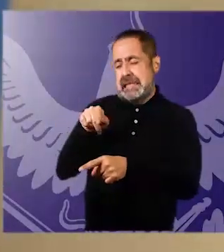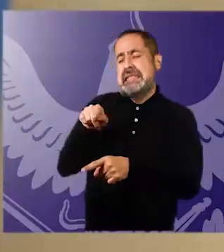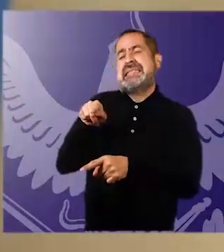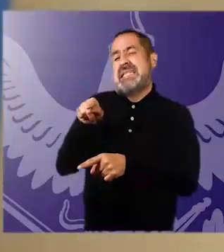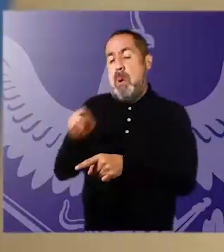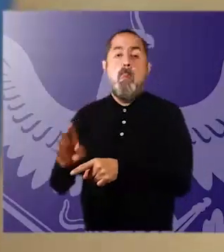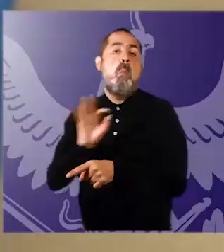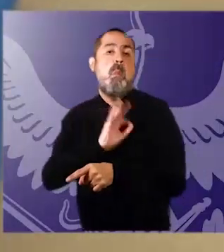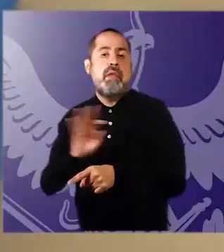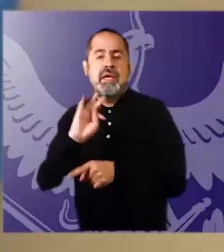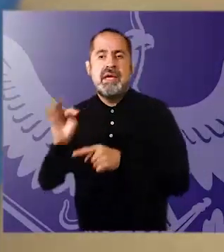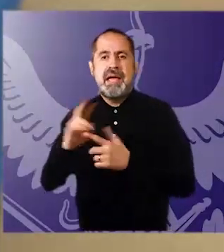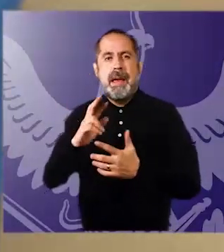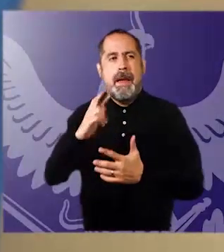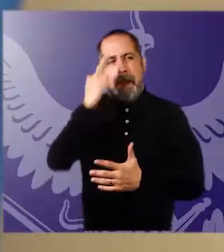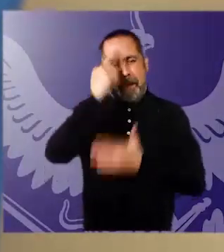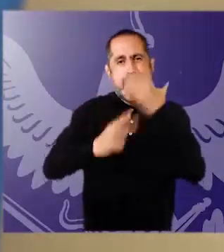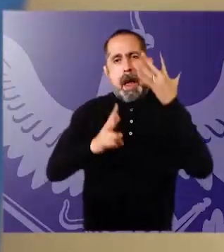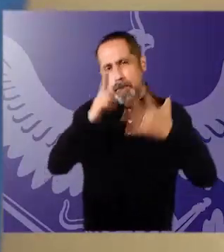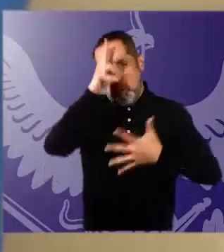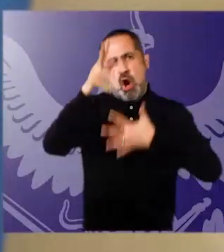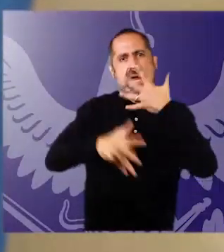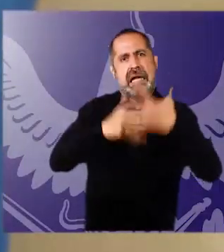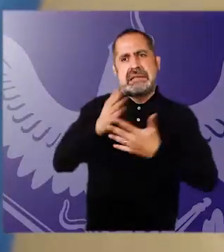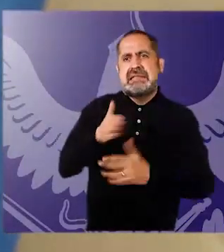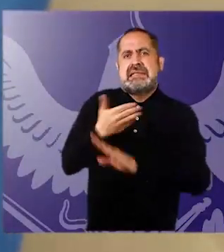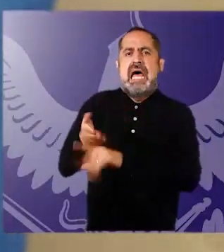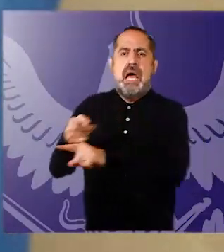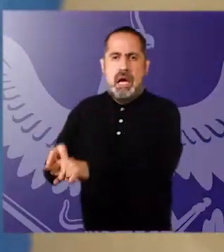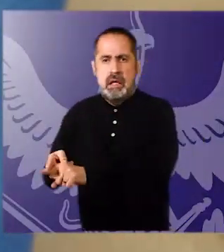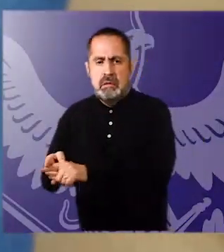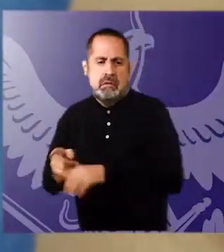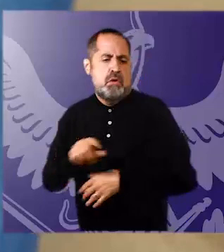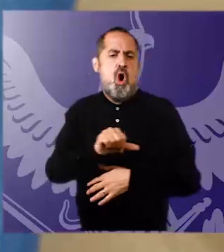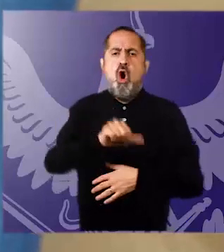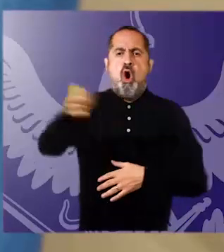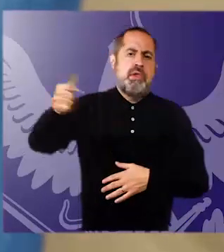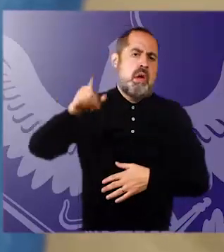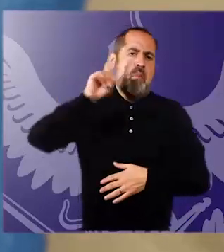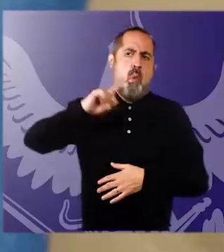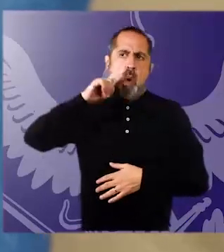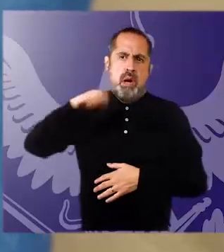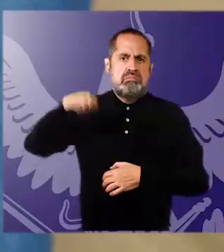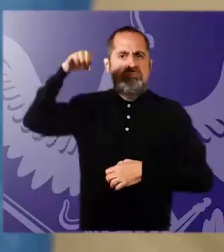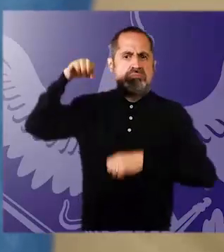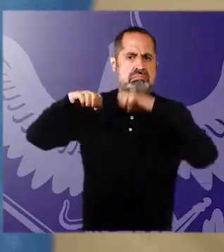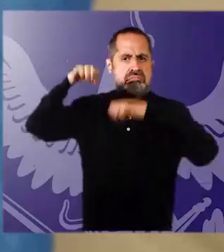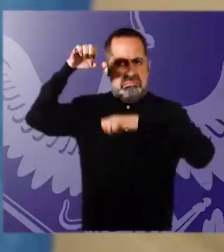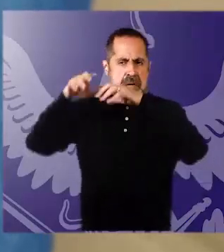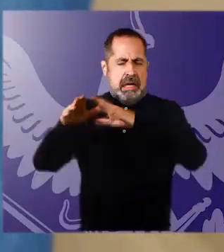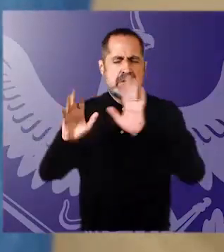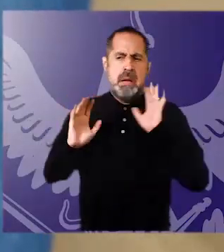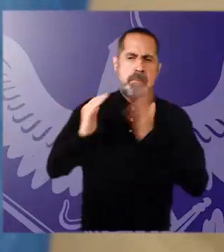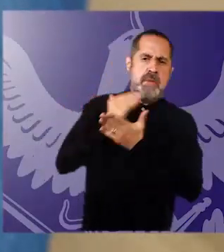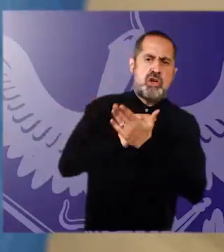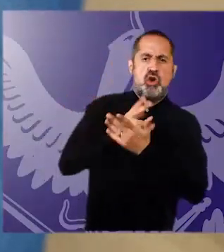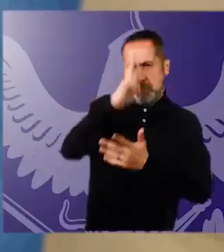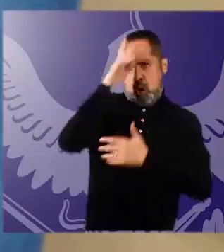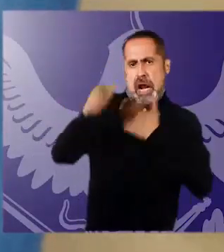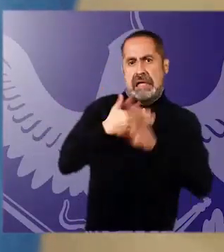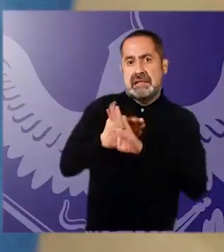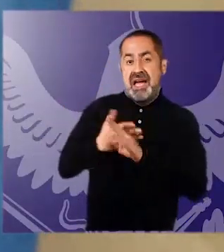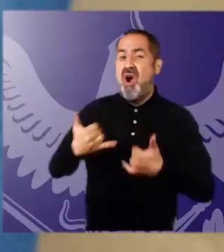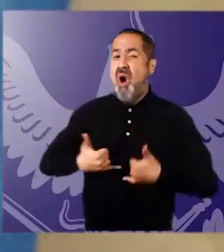a sufrir diferentes tipos de violencia en comparación con las mujeres que fueron madres en edad